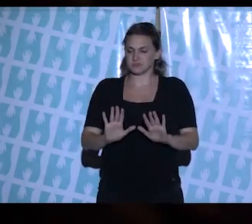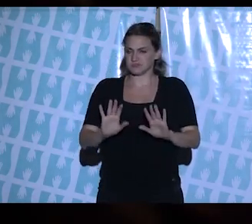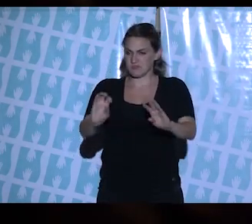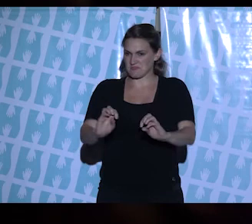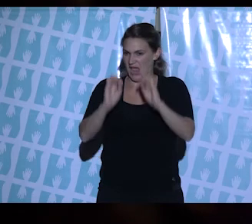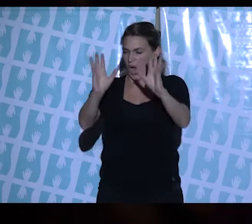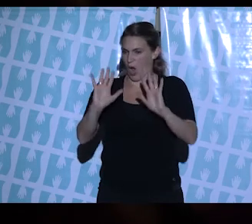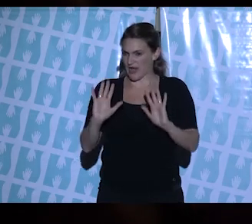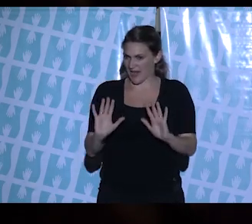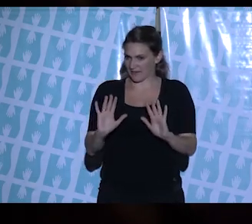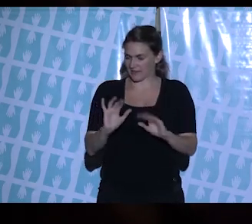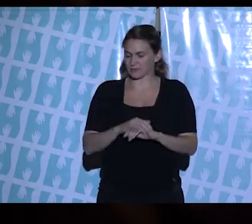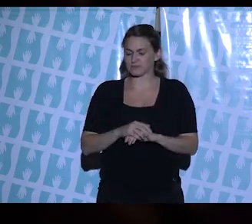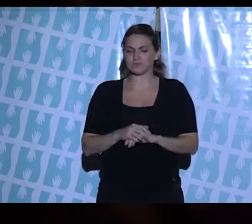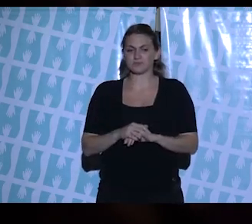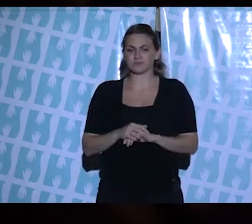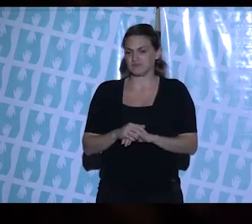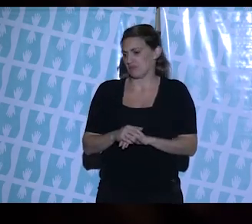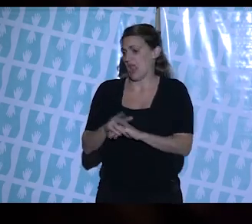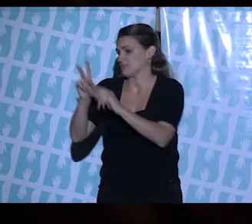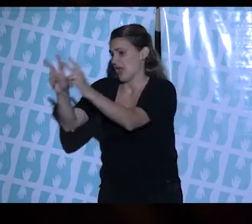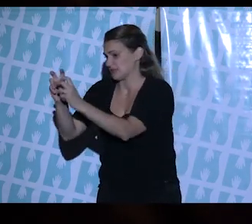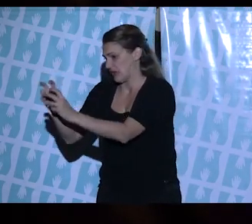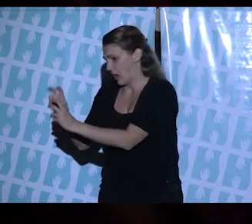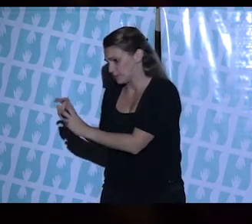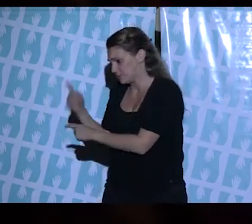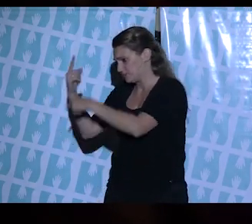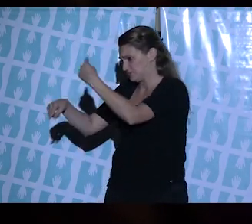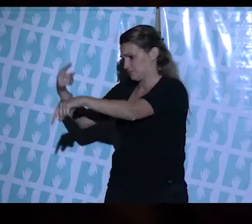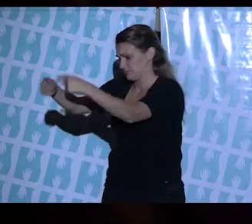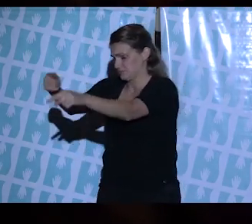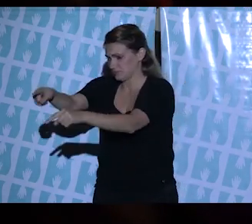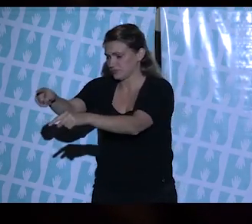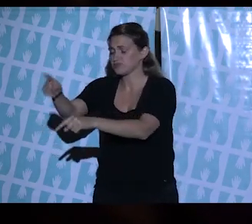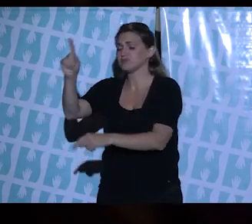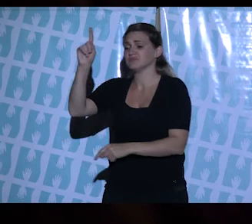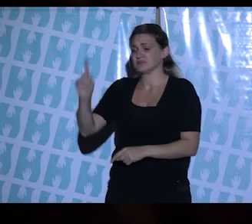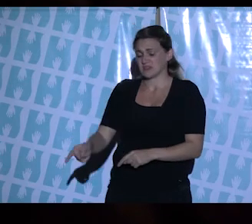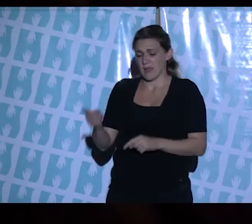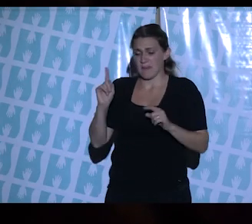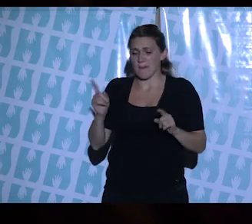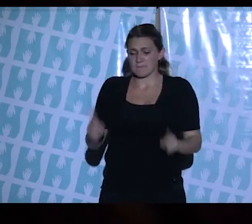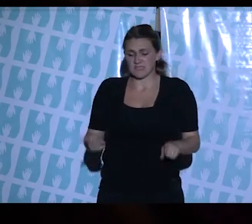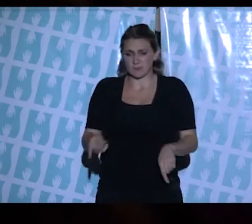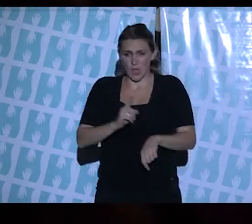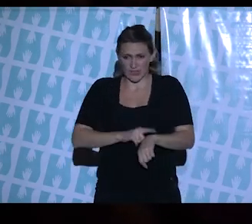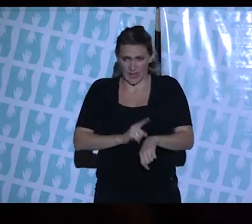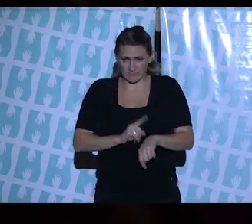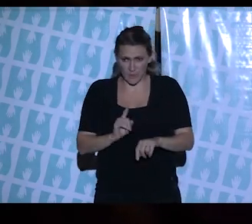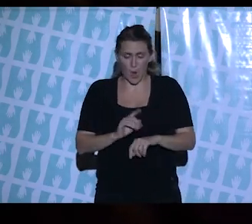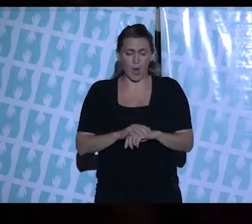Paralelamente, aparte de lo que podríamos llamar optimización